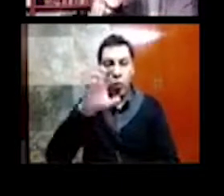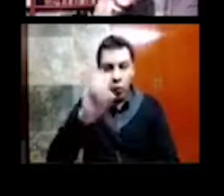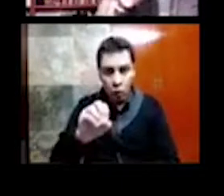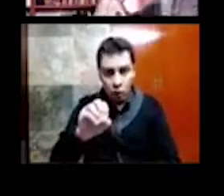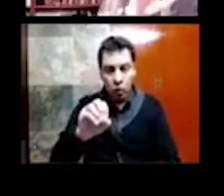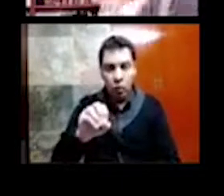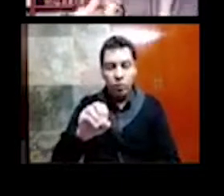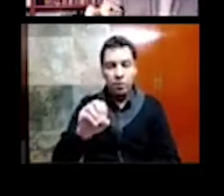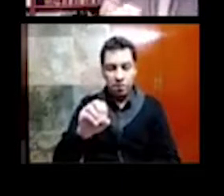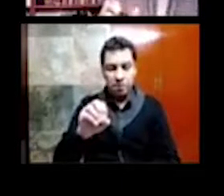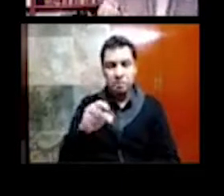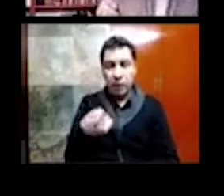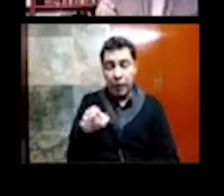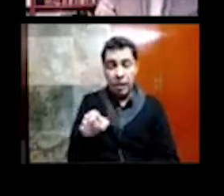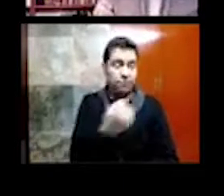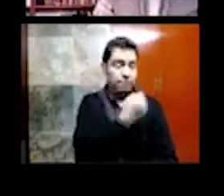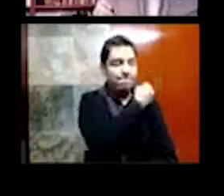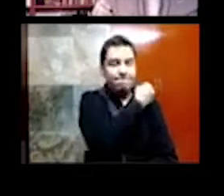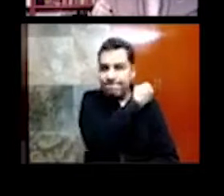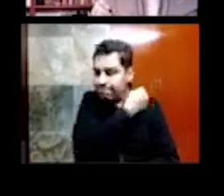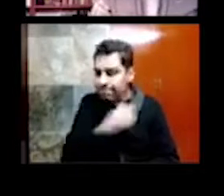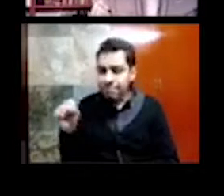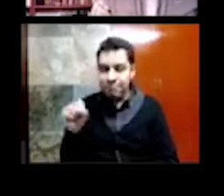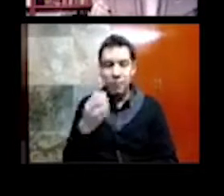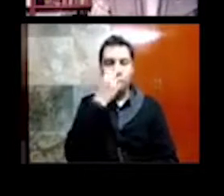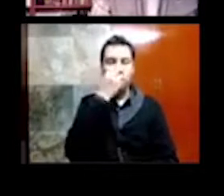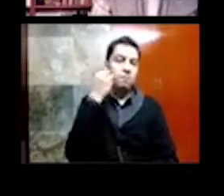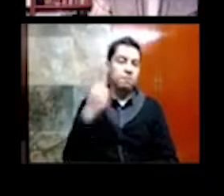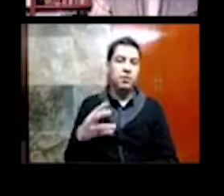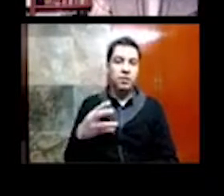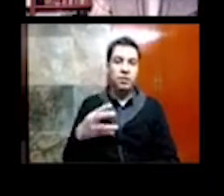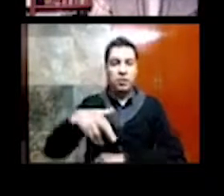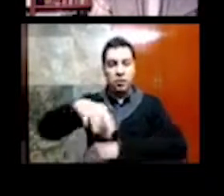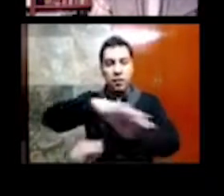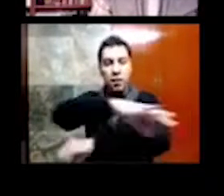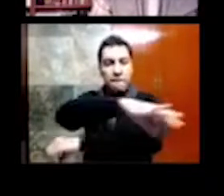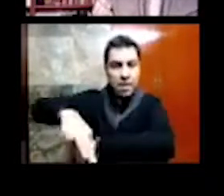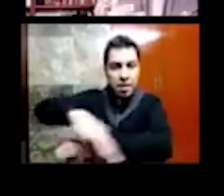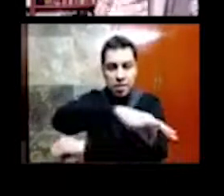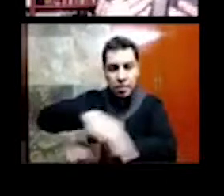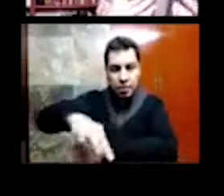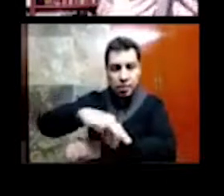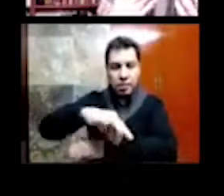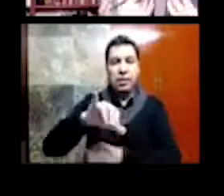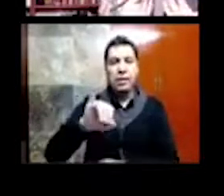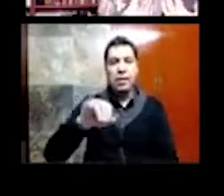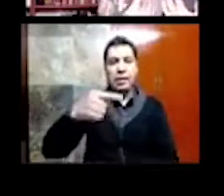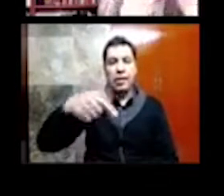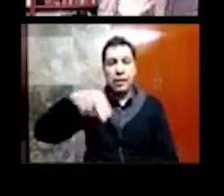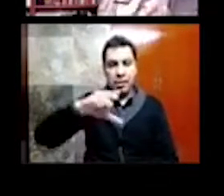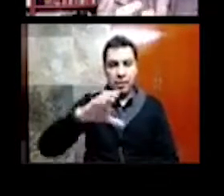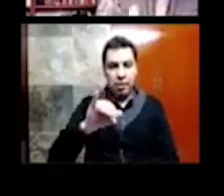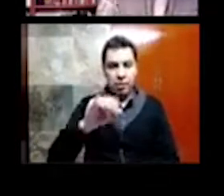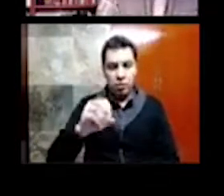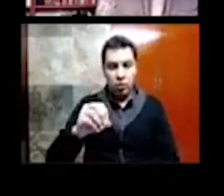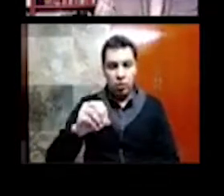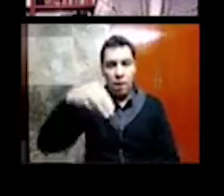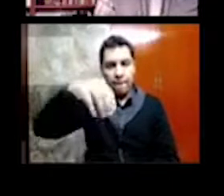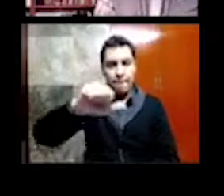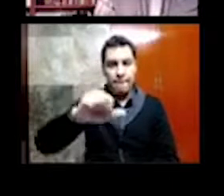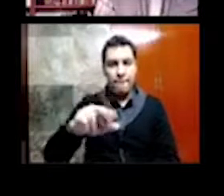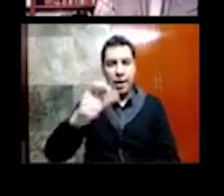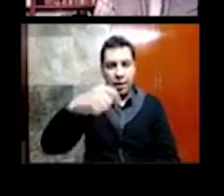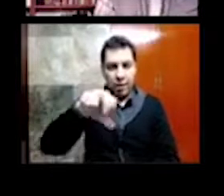López Rubio, un dibujante espléndido que tenía el arquitecto Marquina. Y lo que hice en la